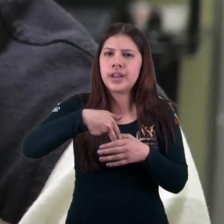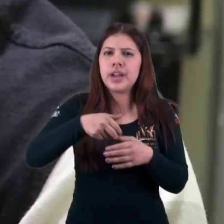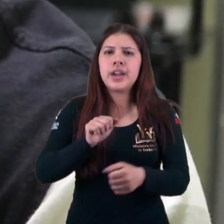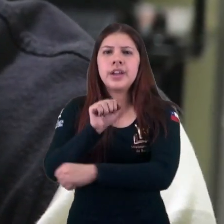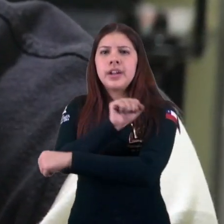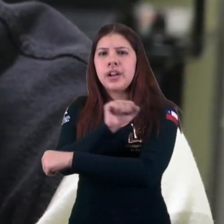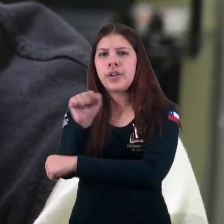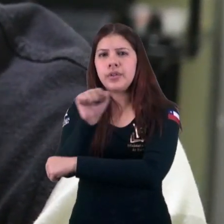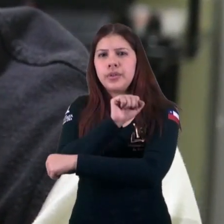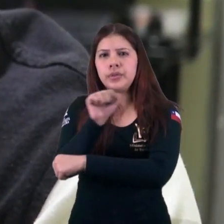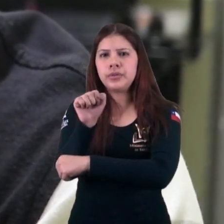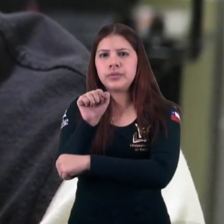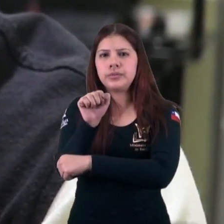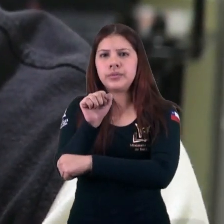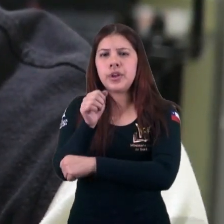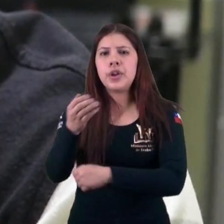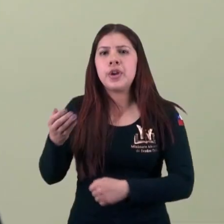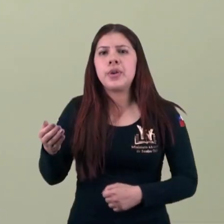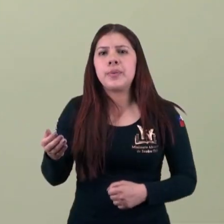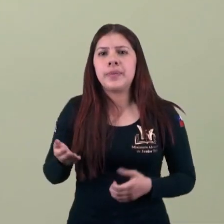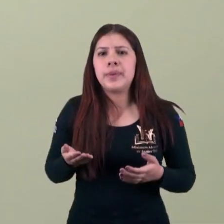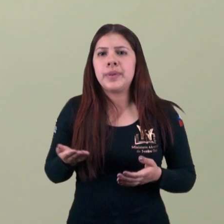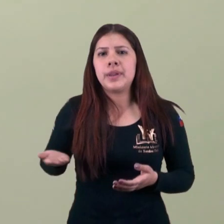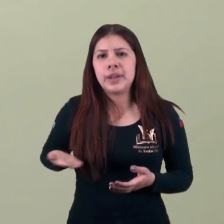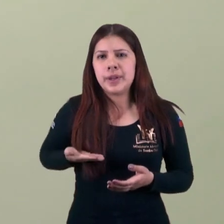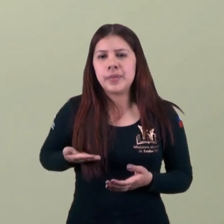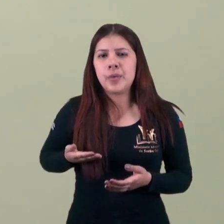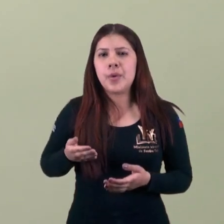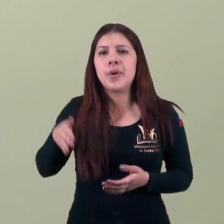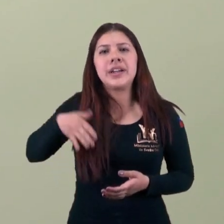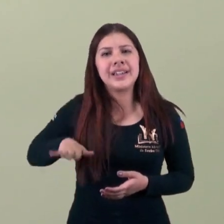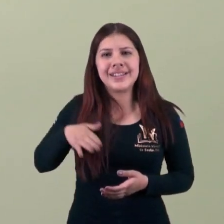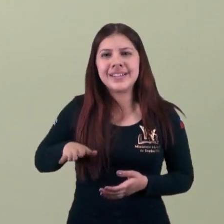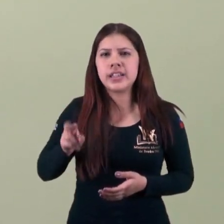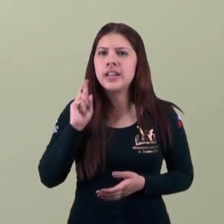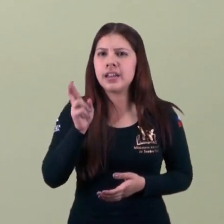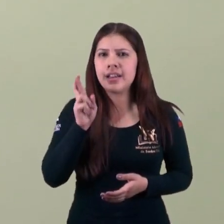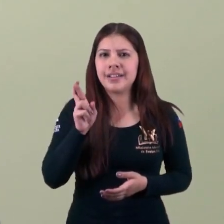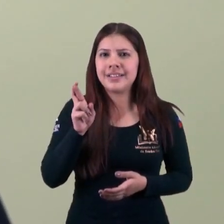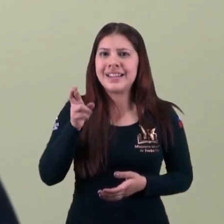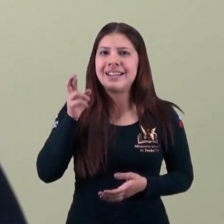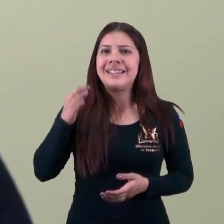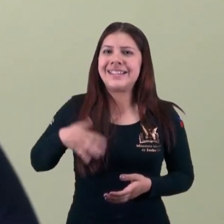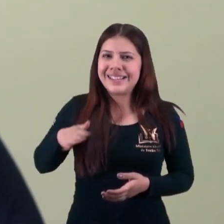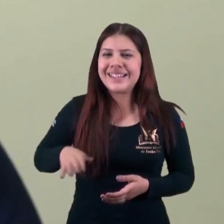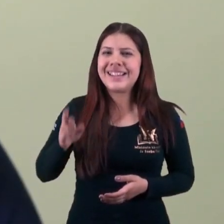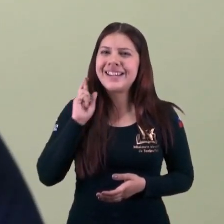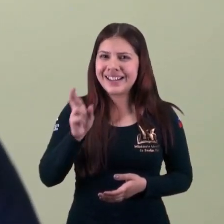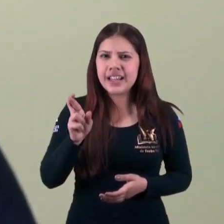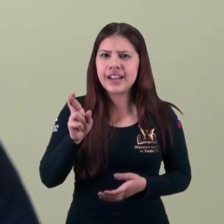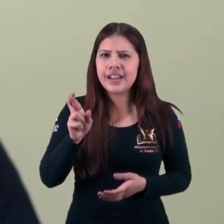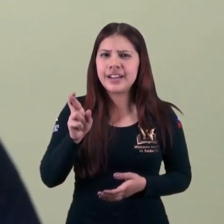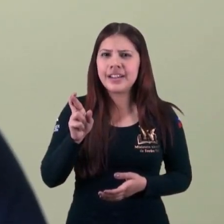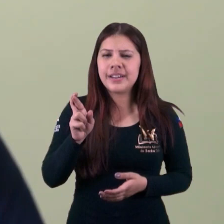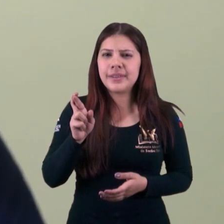Y sobran 15 reales. Esos 15 reales disponibles en nuestras manos son un